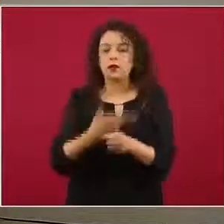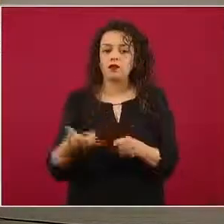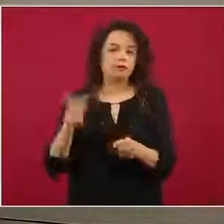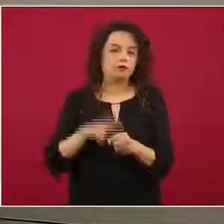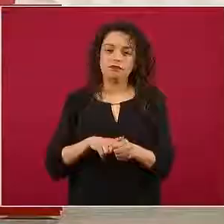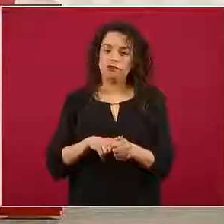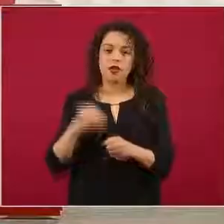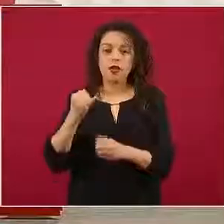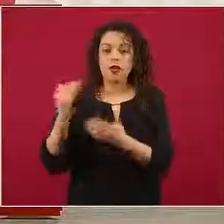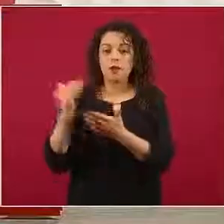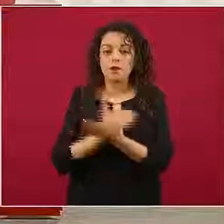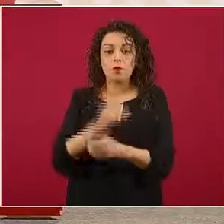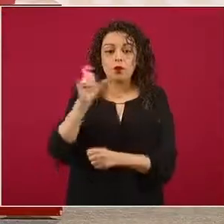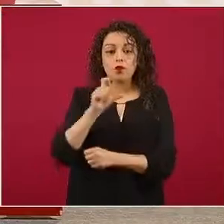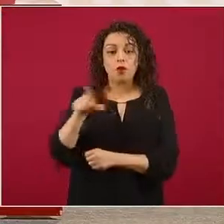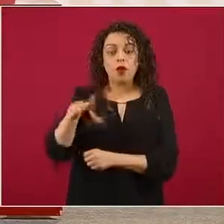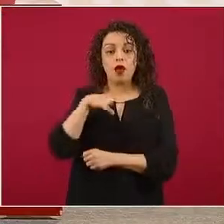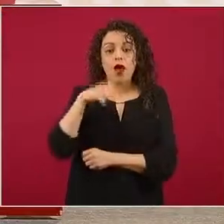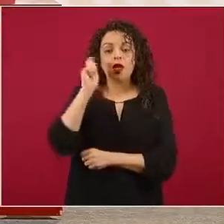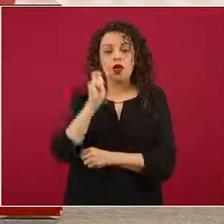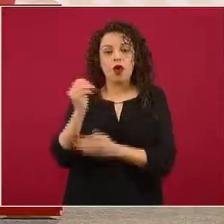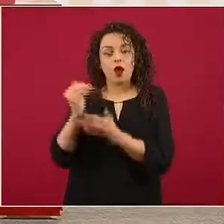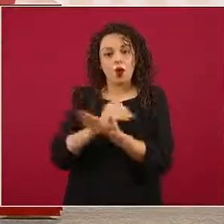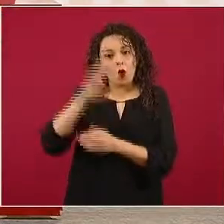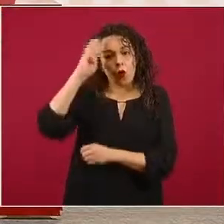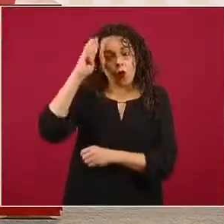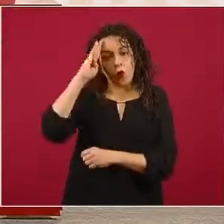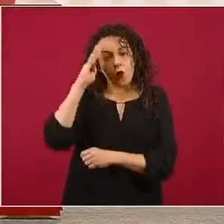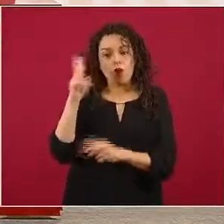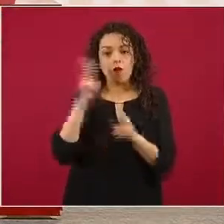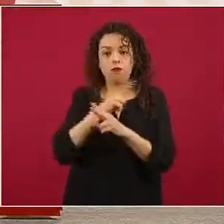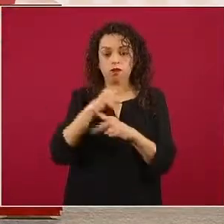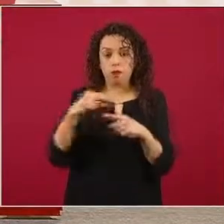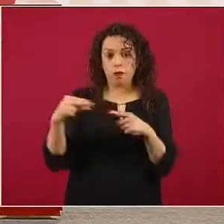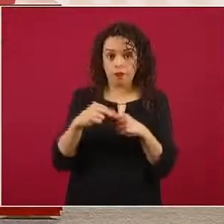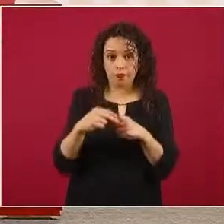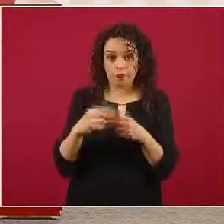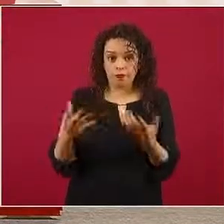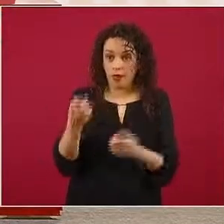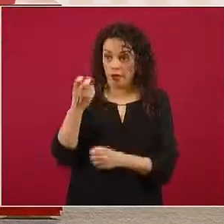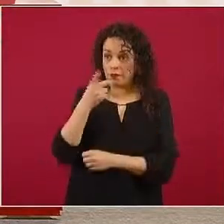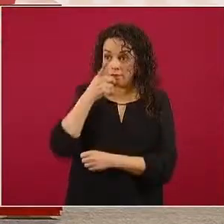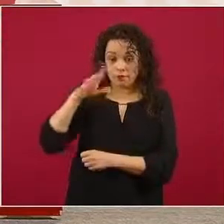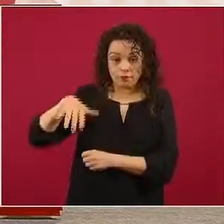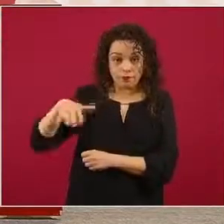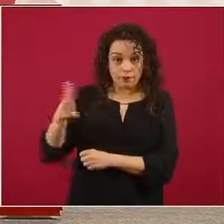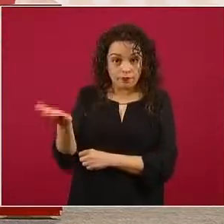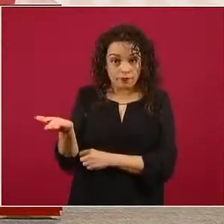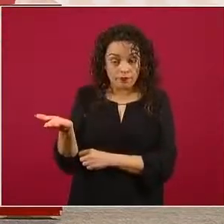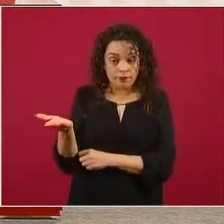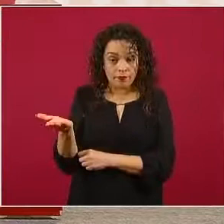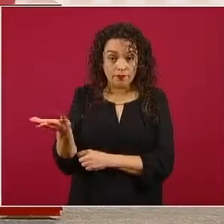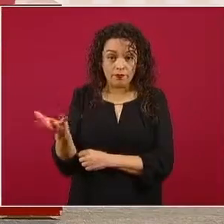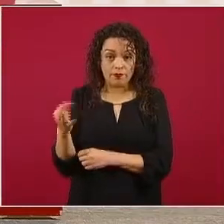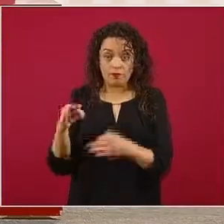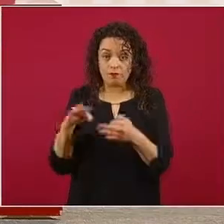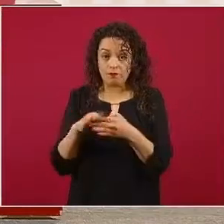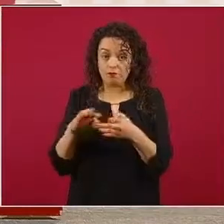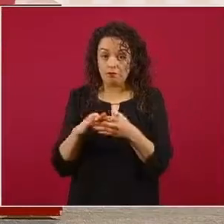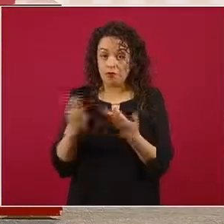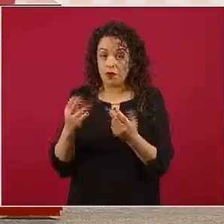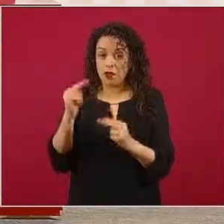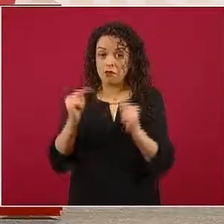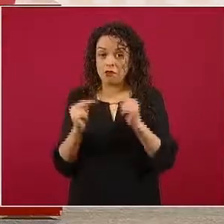se está mencionando ahí. Para llegar a una oxigenación como la que se menciona ahí, es decir, cerca a niveles